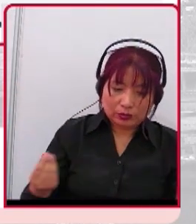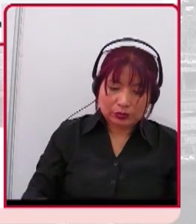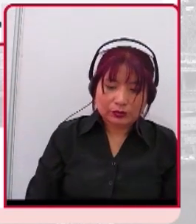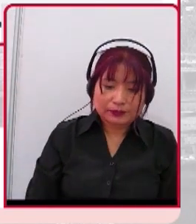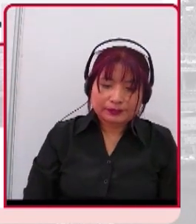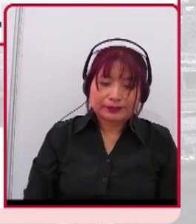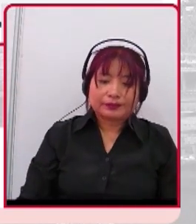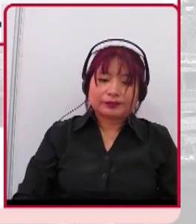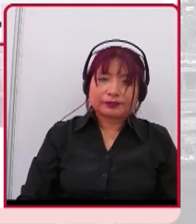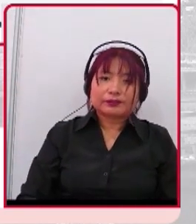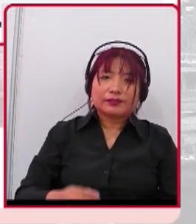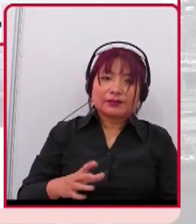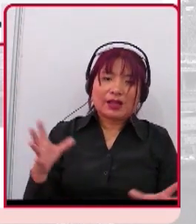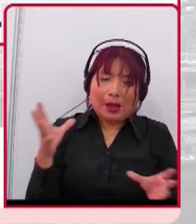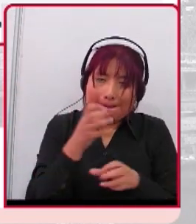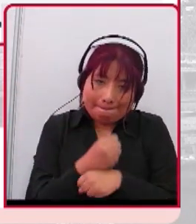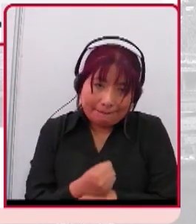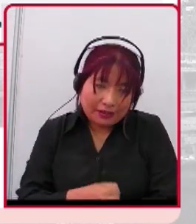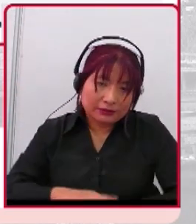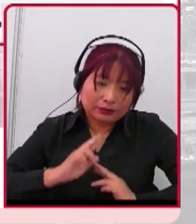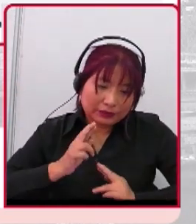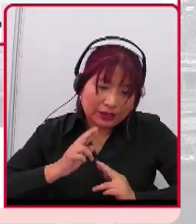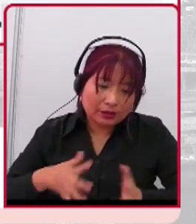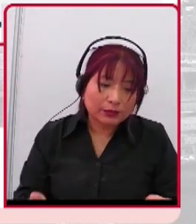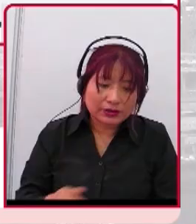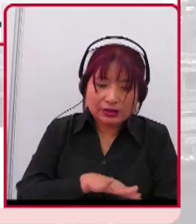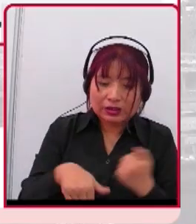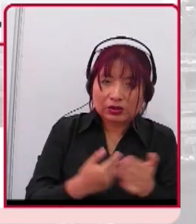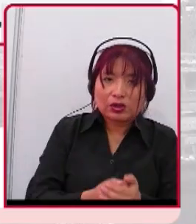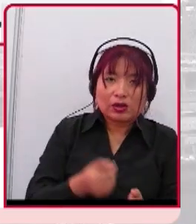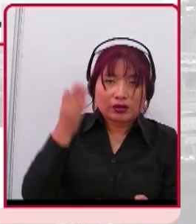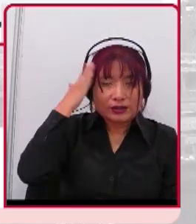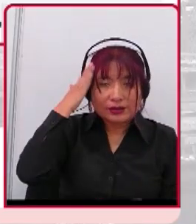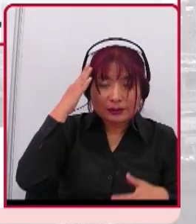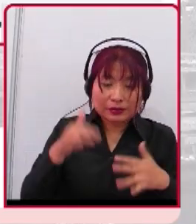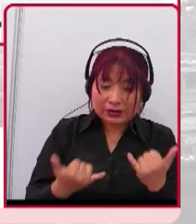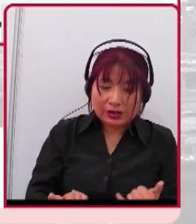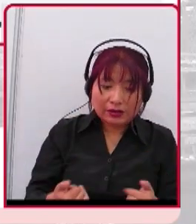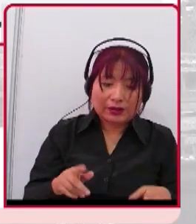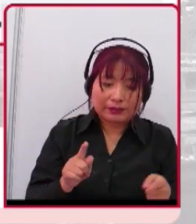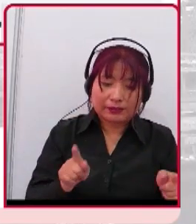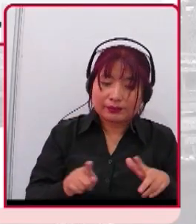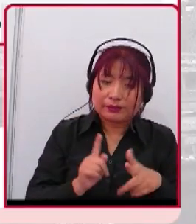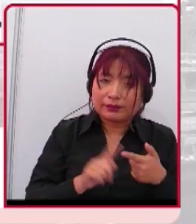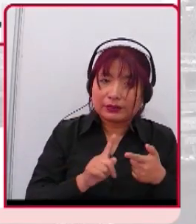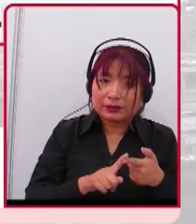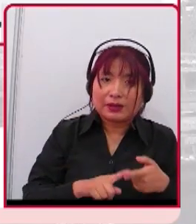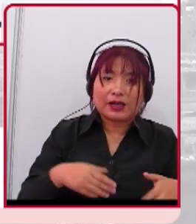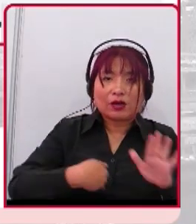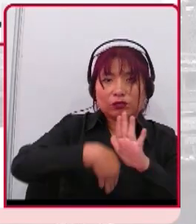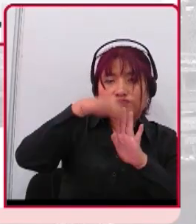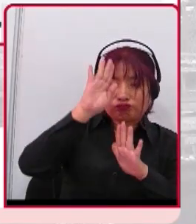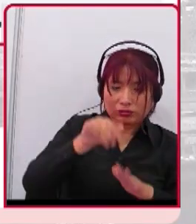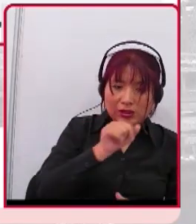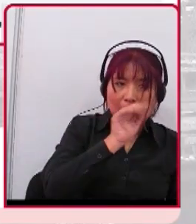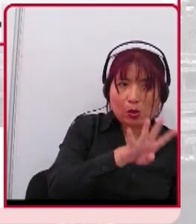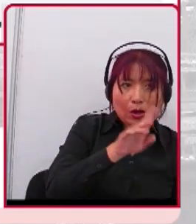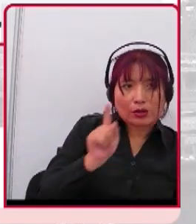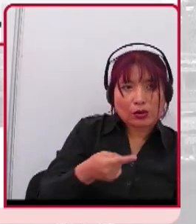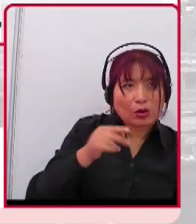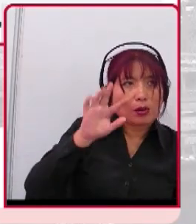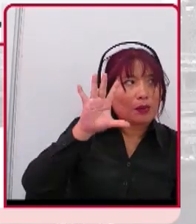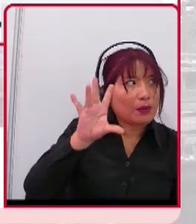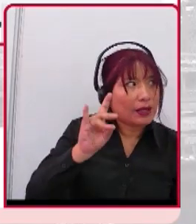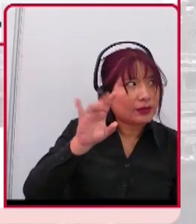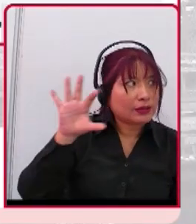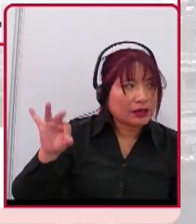¿Qué es lo que obtuvimos? Ya como conclusiones, tenemos un incremento del throughput de 4.79 con